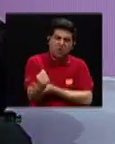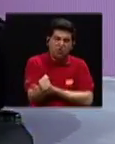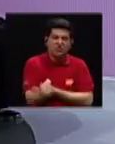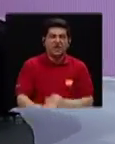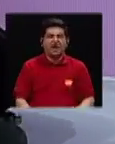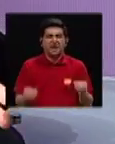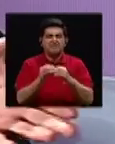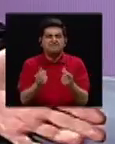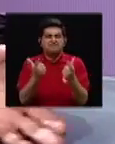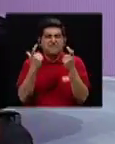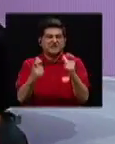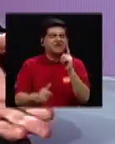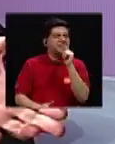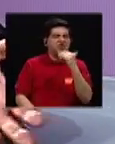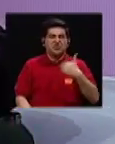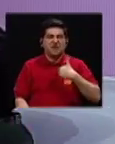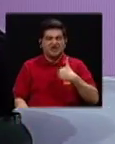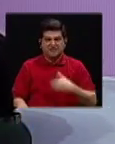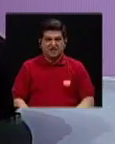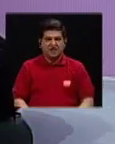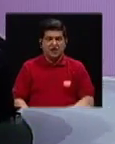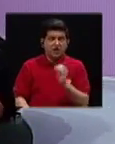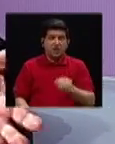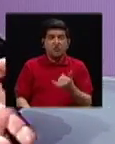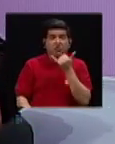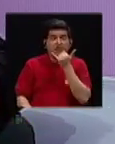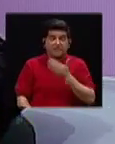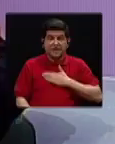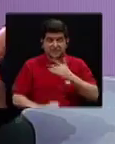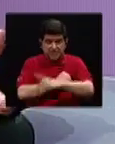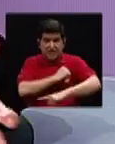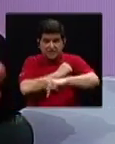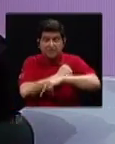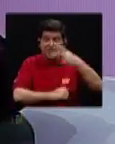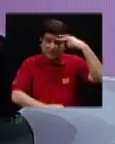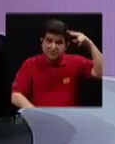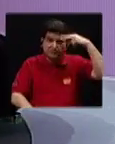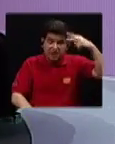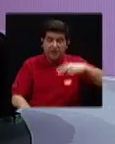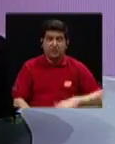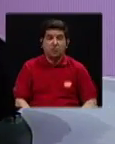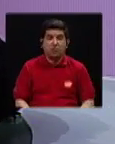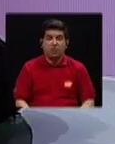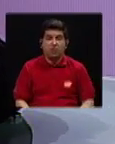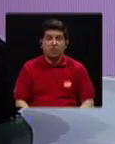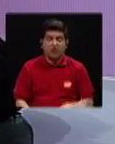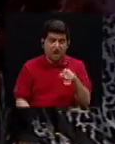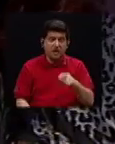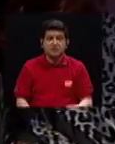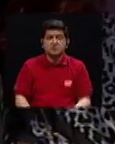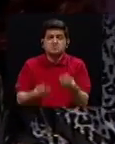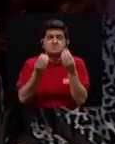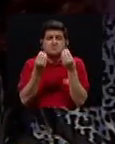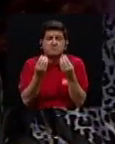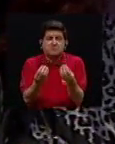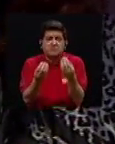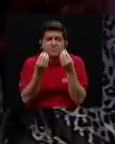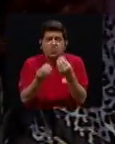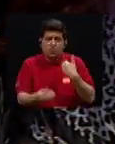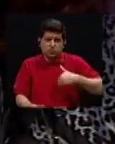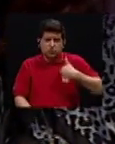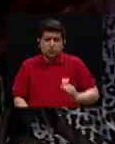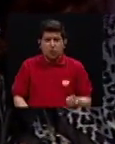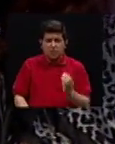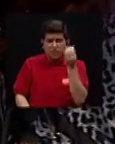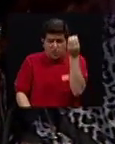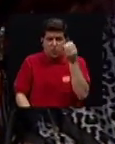dinero que el otro por ejemplo que está pasando en mi país en México es la entrada de gran cantidad de hombres jóvenes que